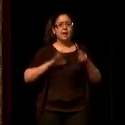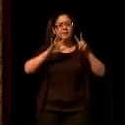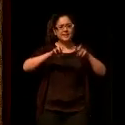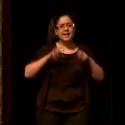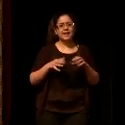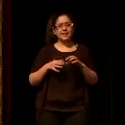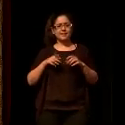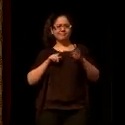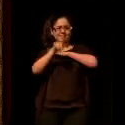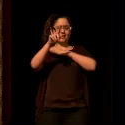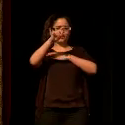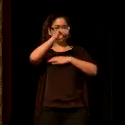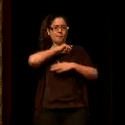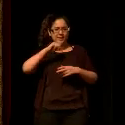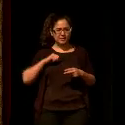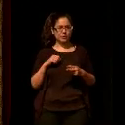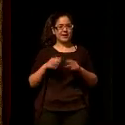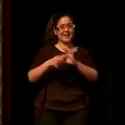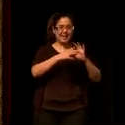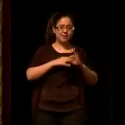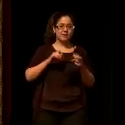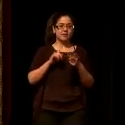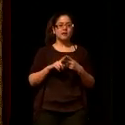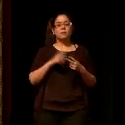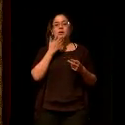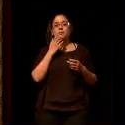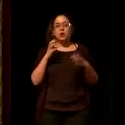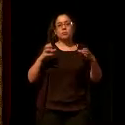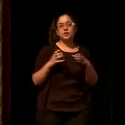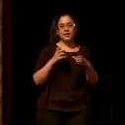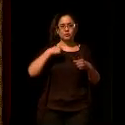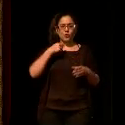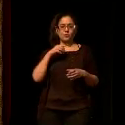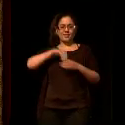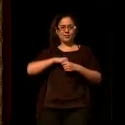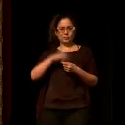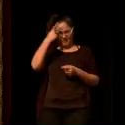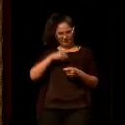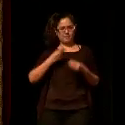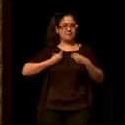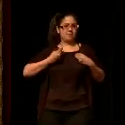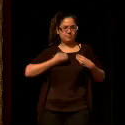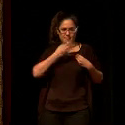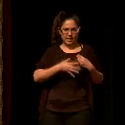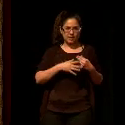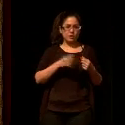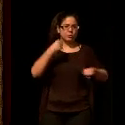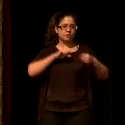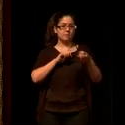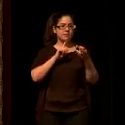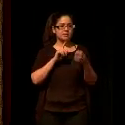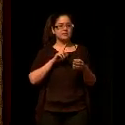desarrollo personal aprendizaje de estar en las comunidades de saber estar en la vida y aprendizajes más